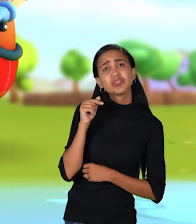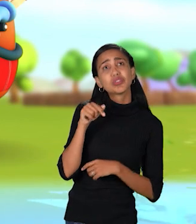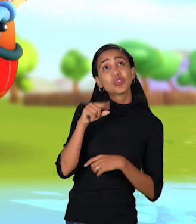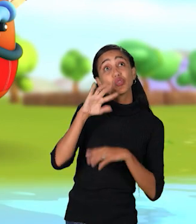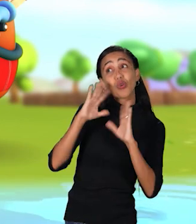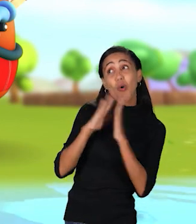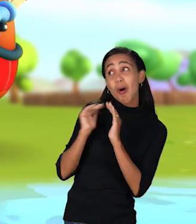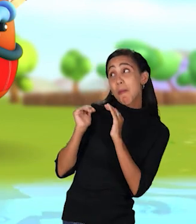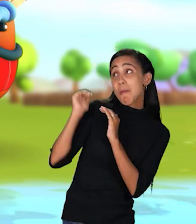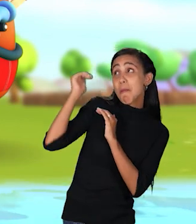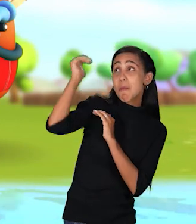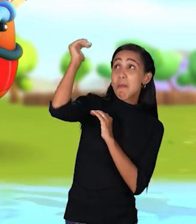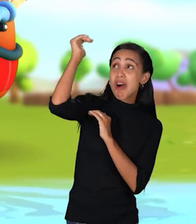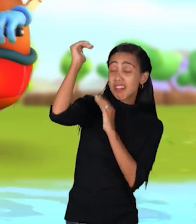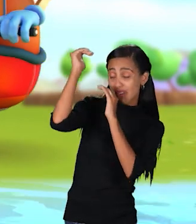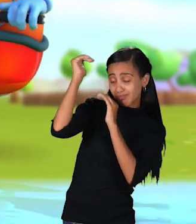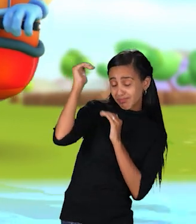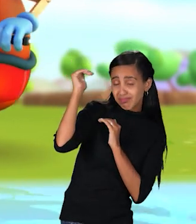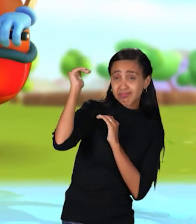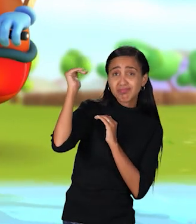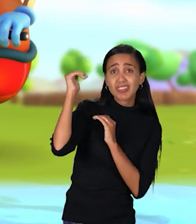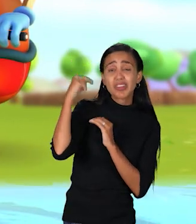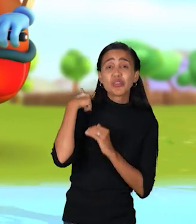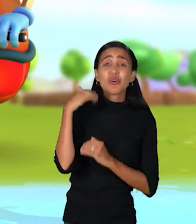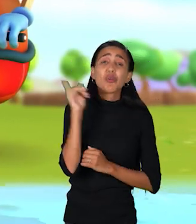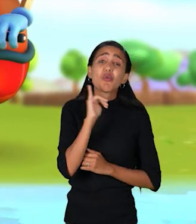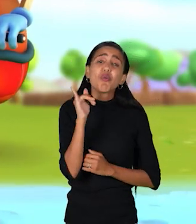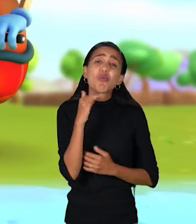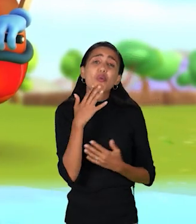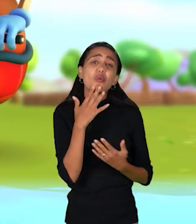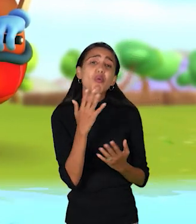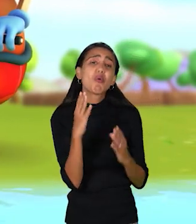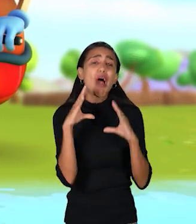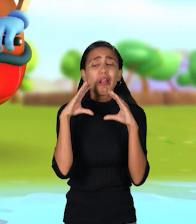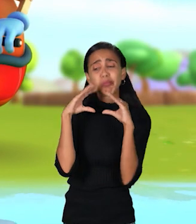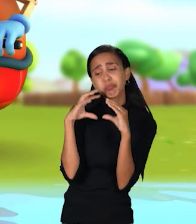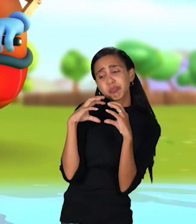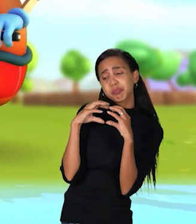todas más altas que yo. ¡Soy un taponcito de lana!